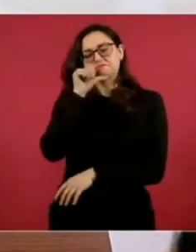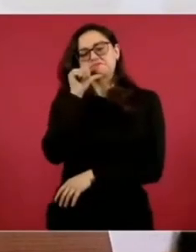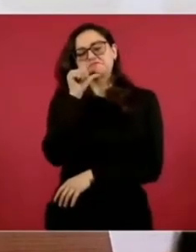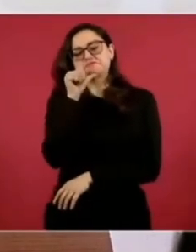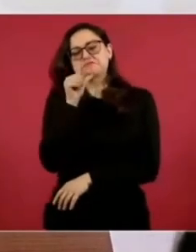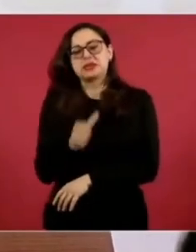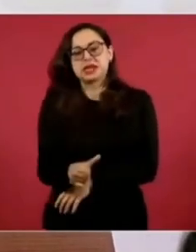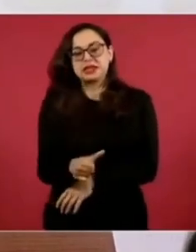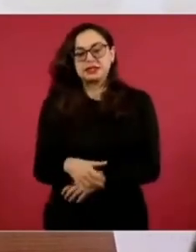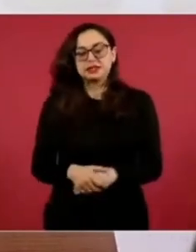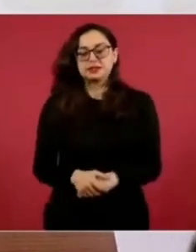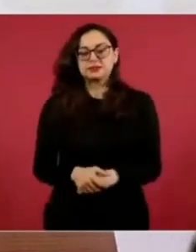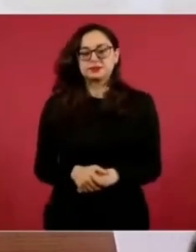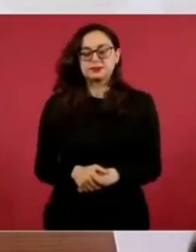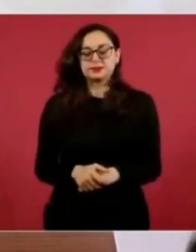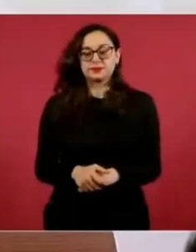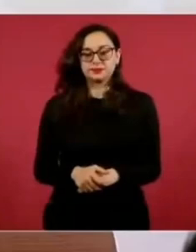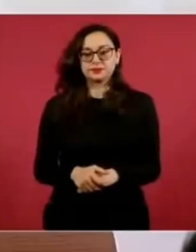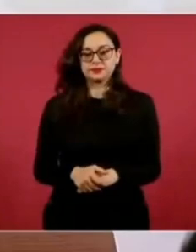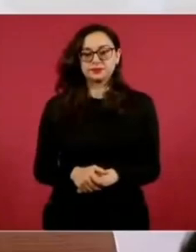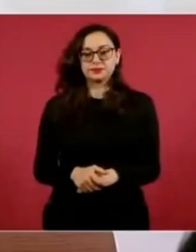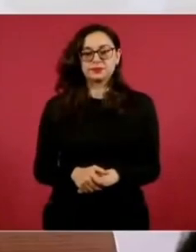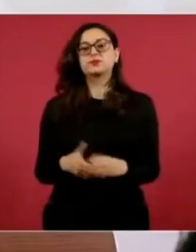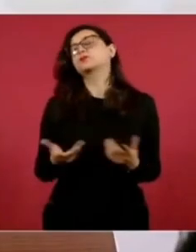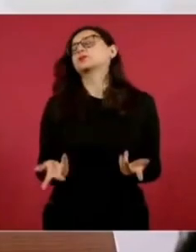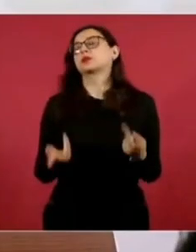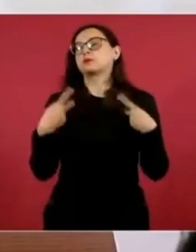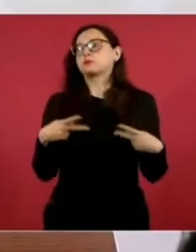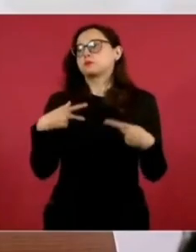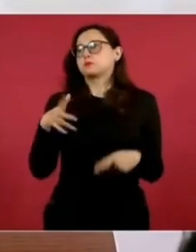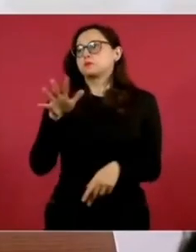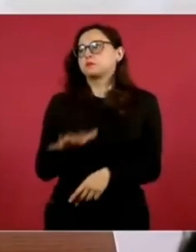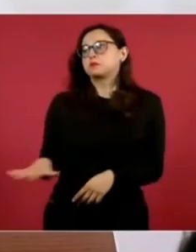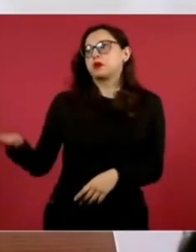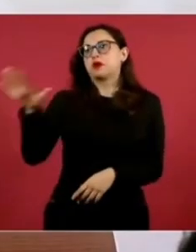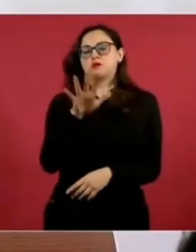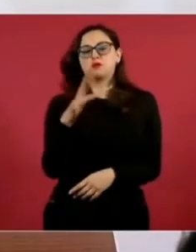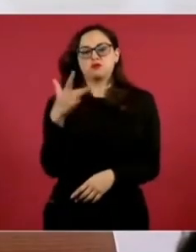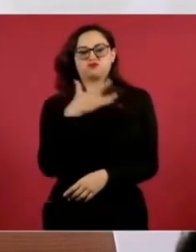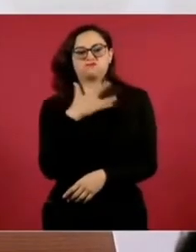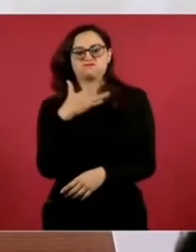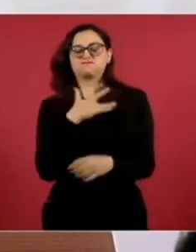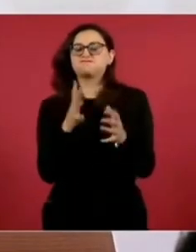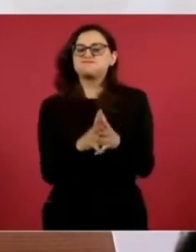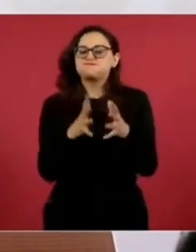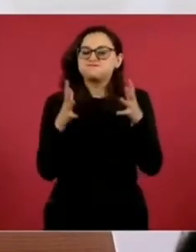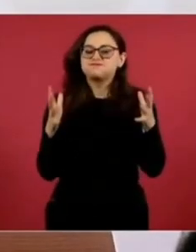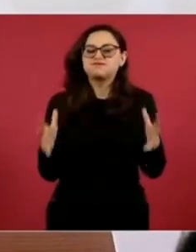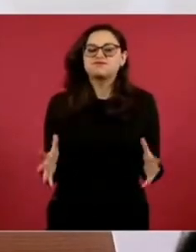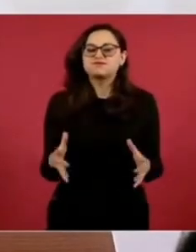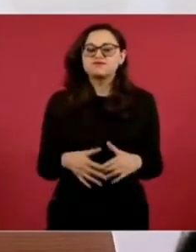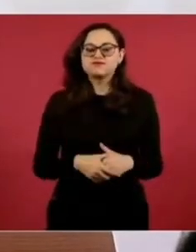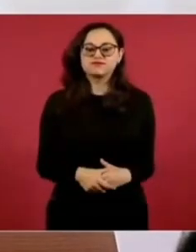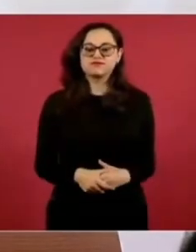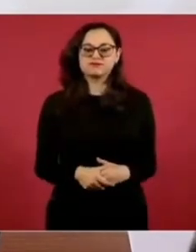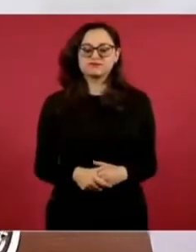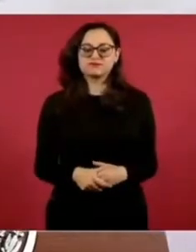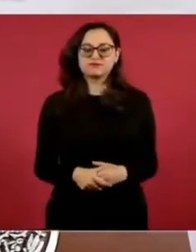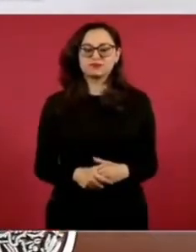familia la bondad de nuestro pueblo o sea no